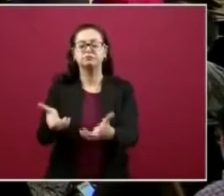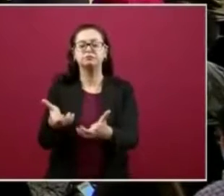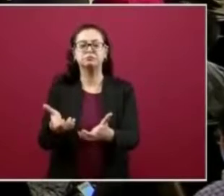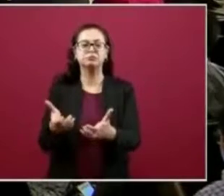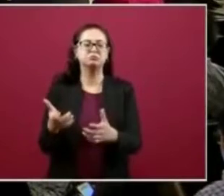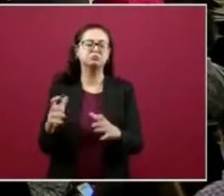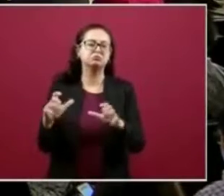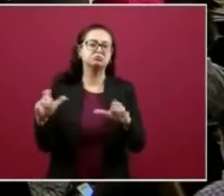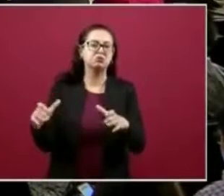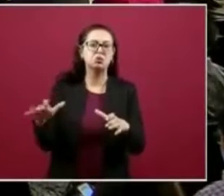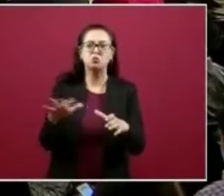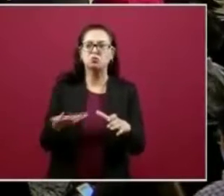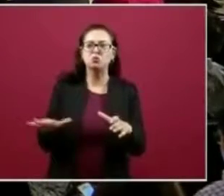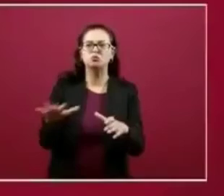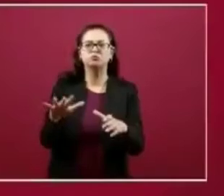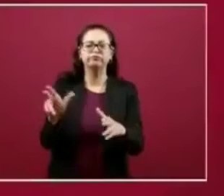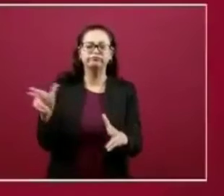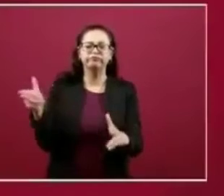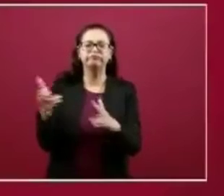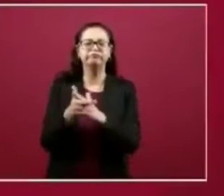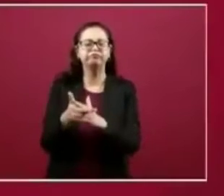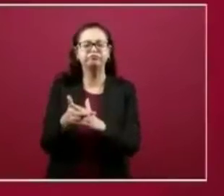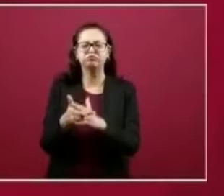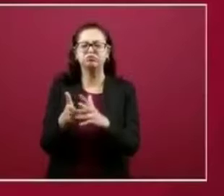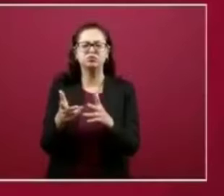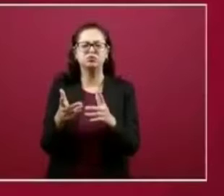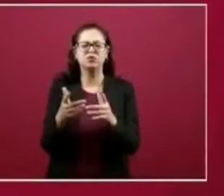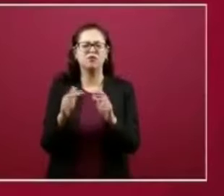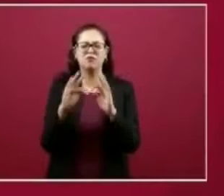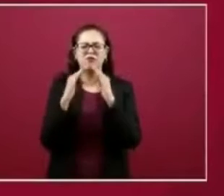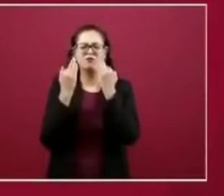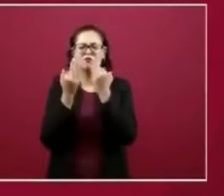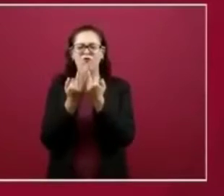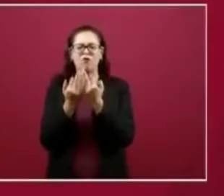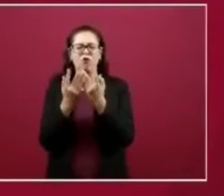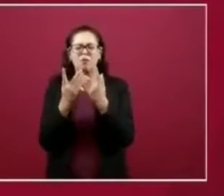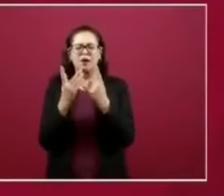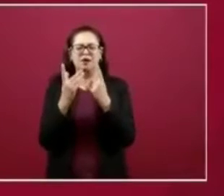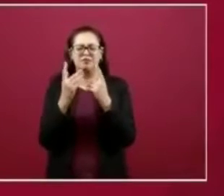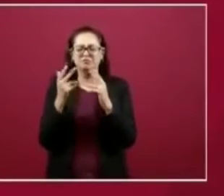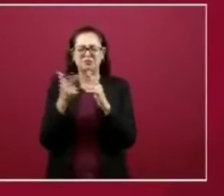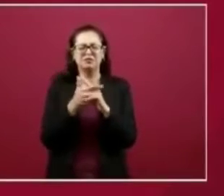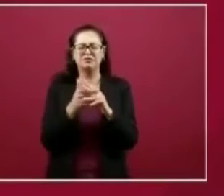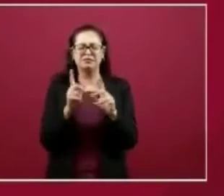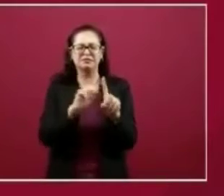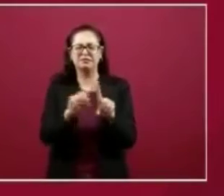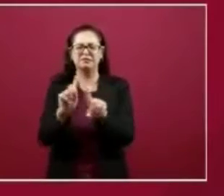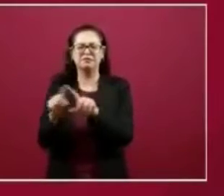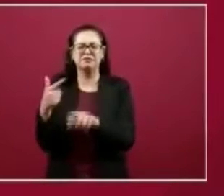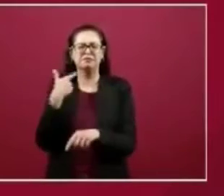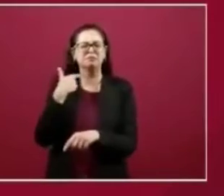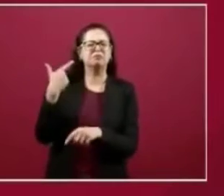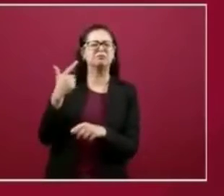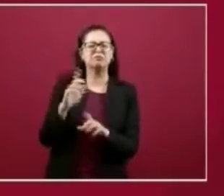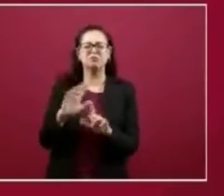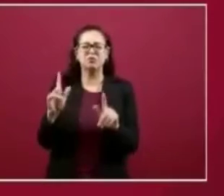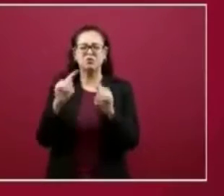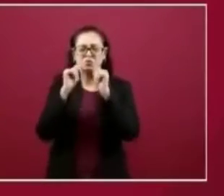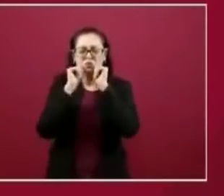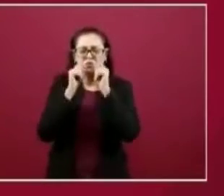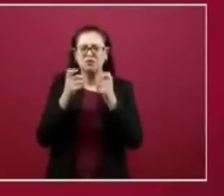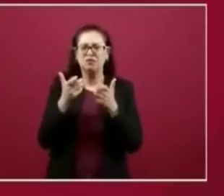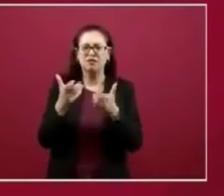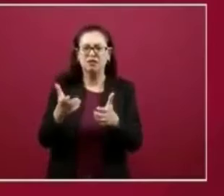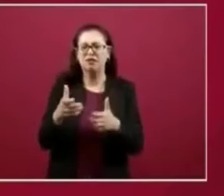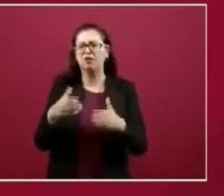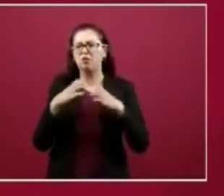ámbito comunitario, sin importar la forma en que fueron privadas de la vida o el lugar donde fueron localizados sus